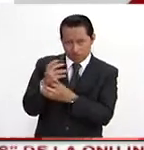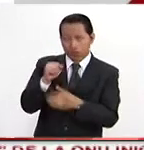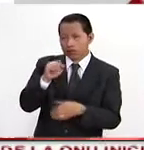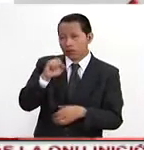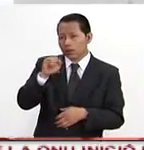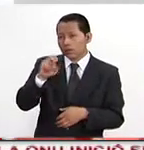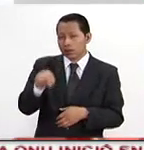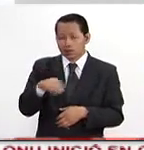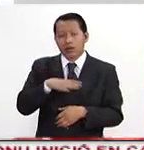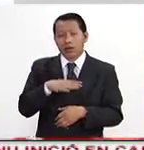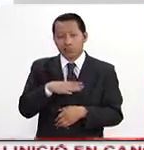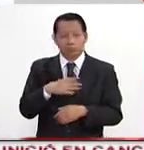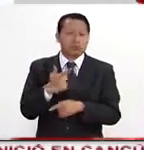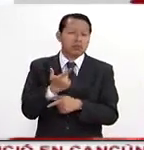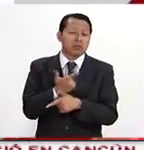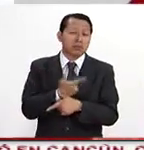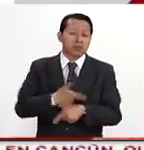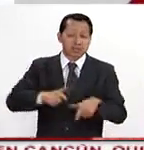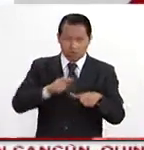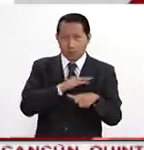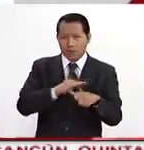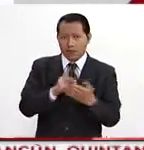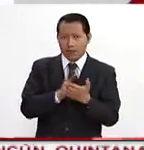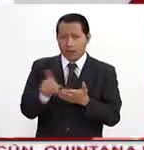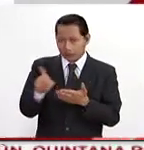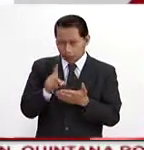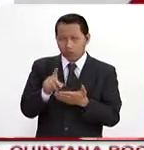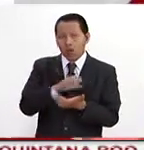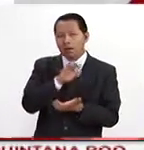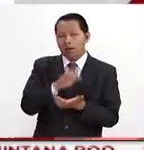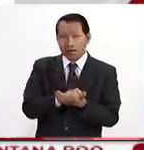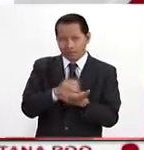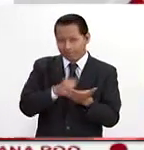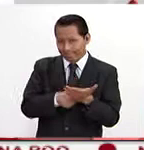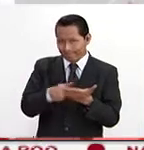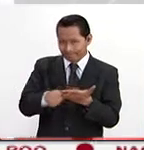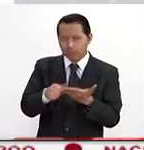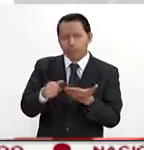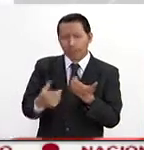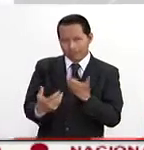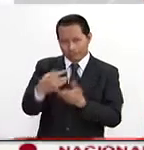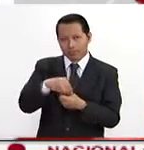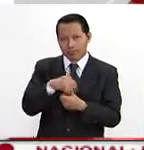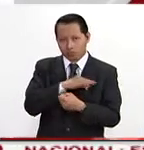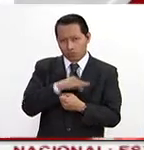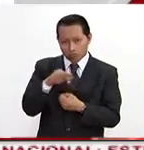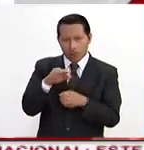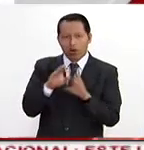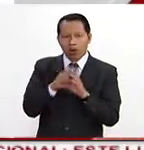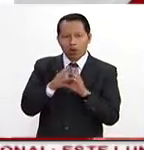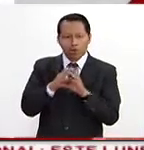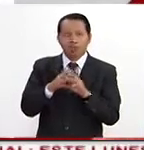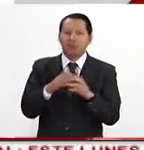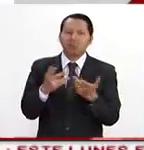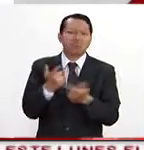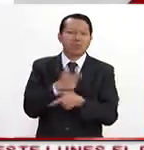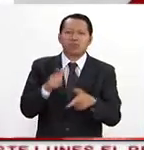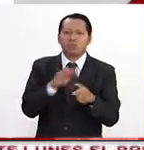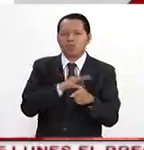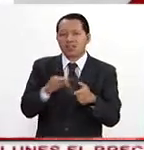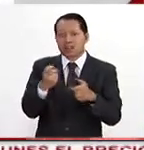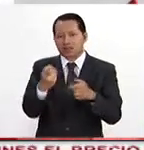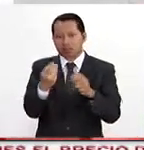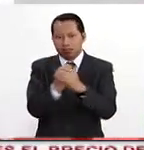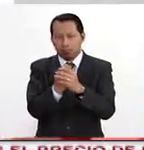gente bueno cualquiera tiene este derecho incluidos digamos los cualquiera que esté en esta